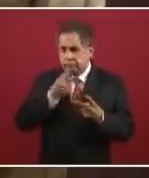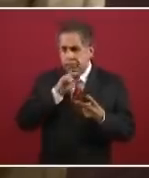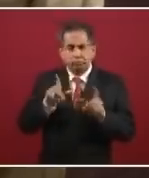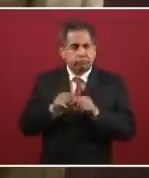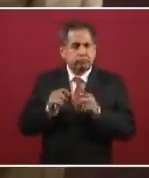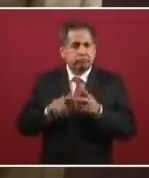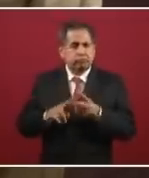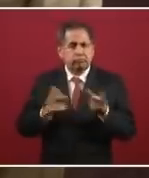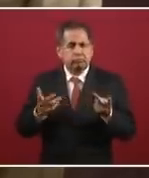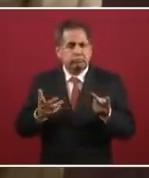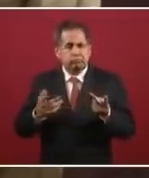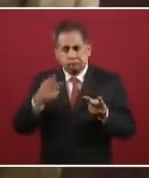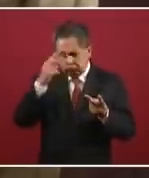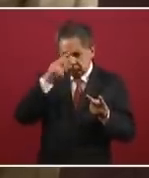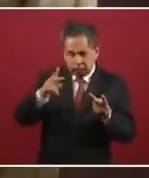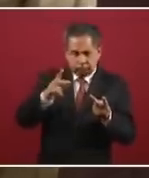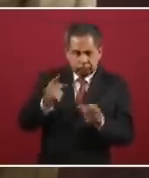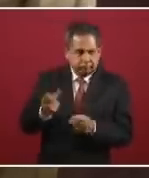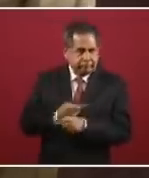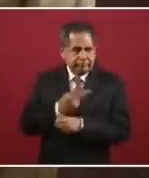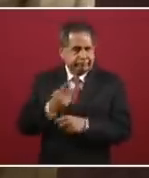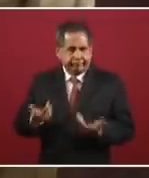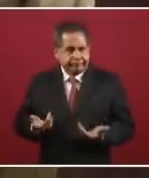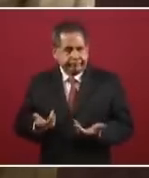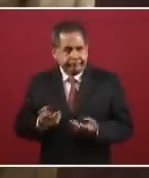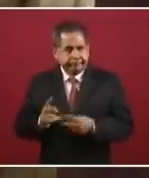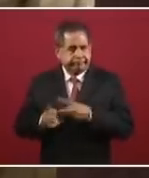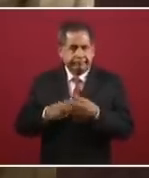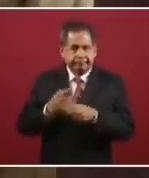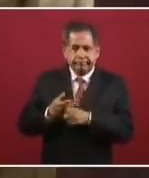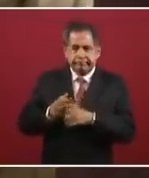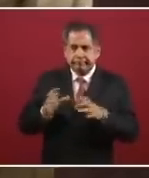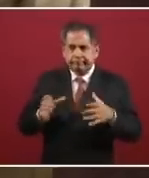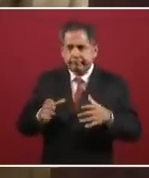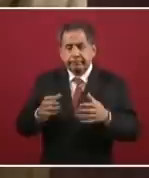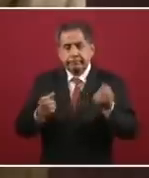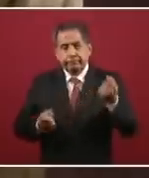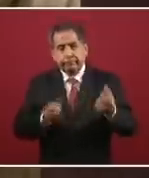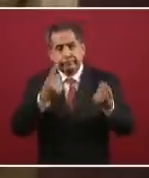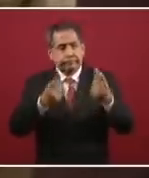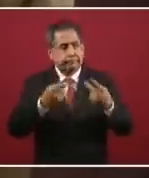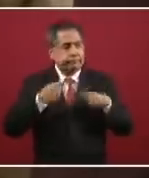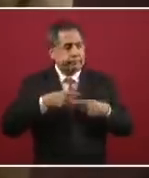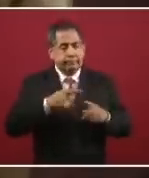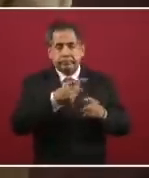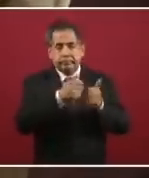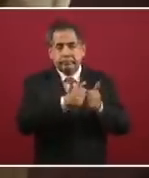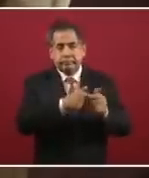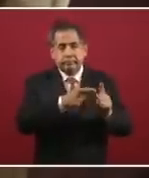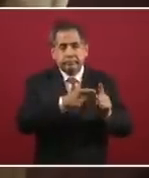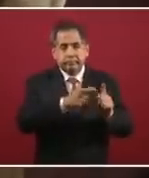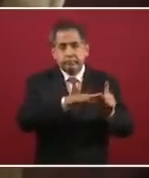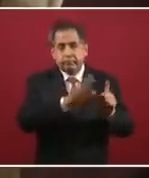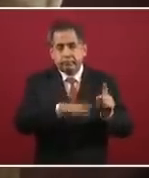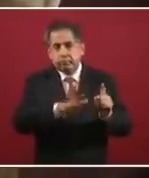qué posición tiene México también sobre los mexicanos que han muerto en custodia en el